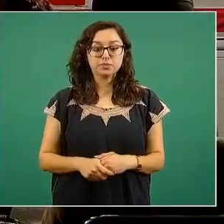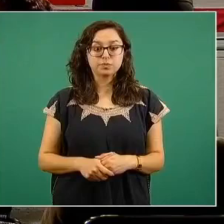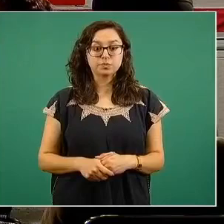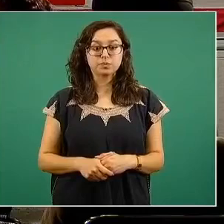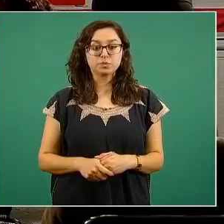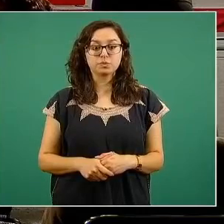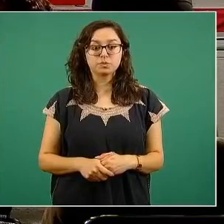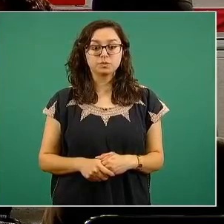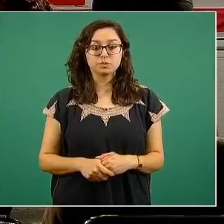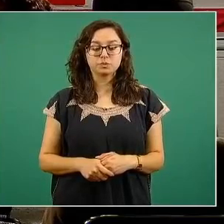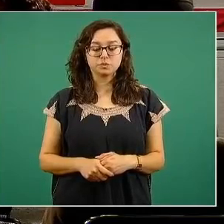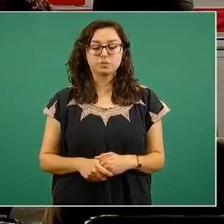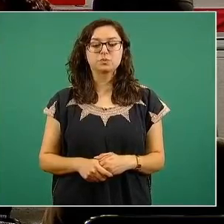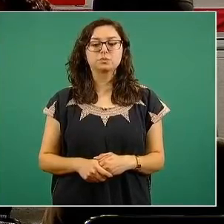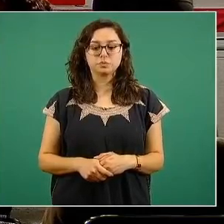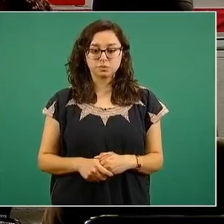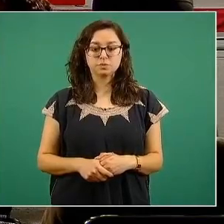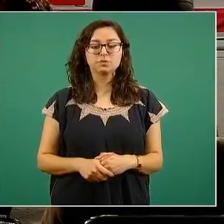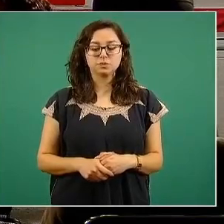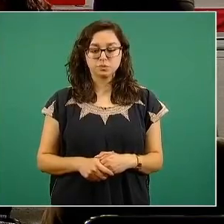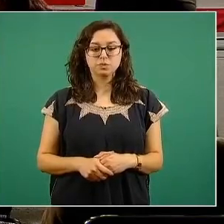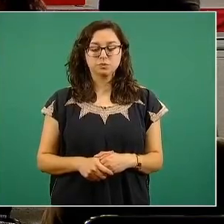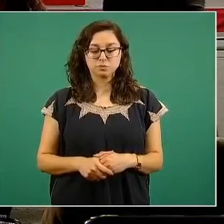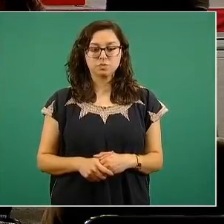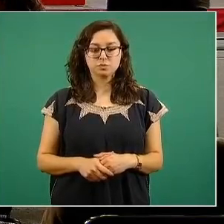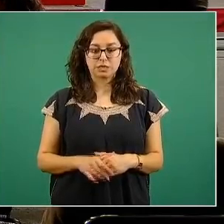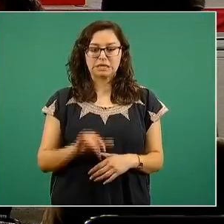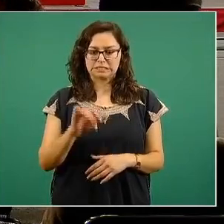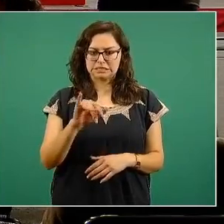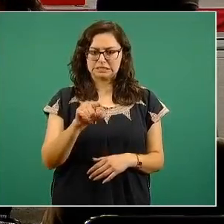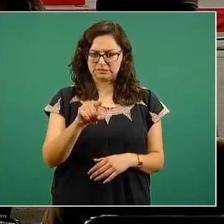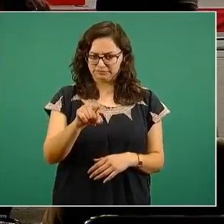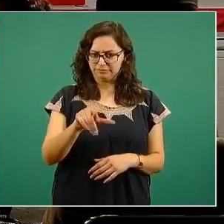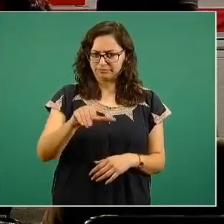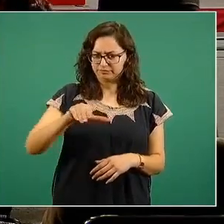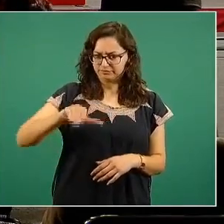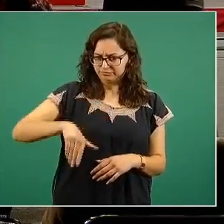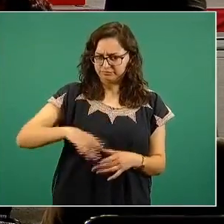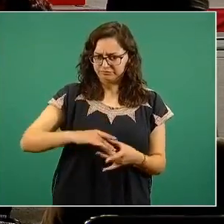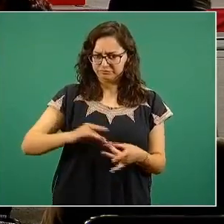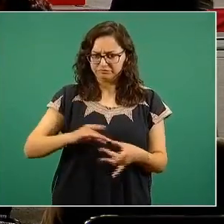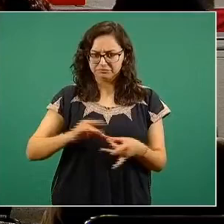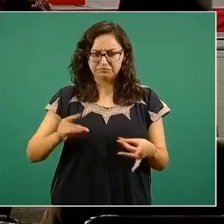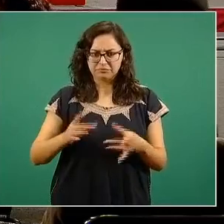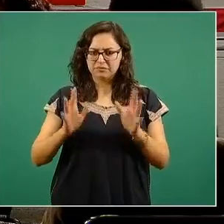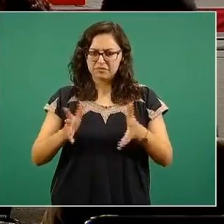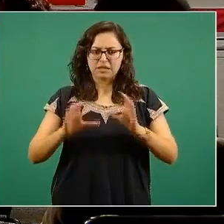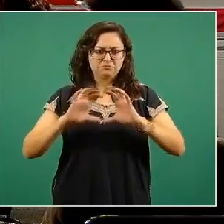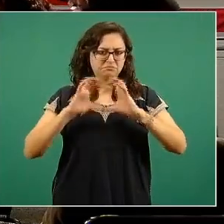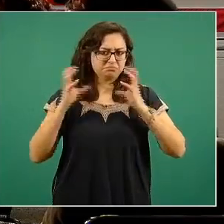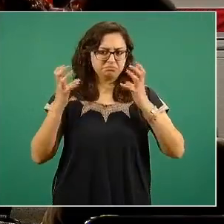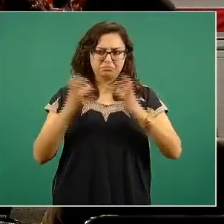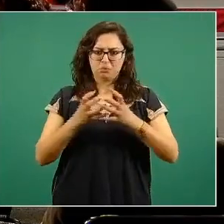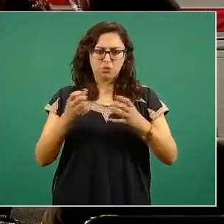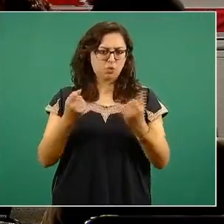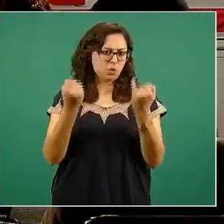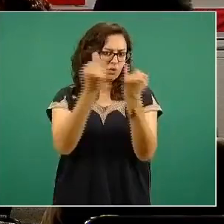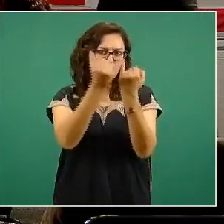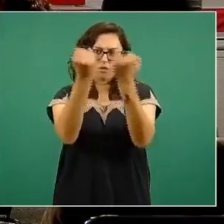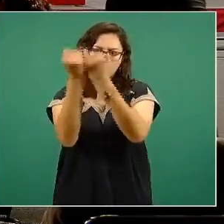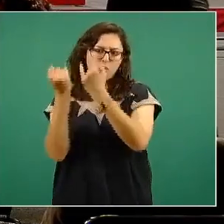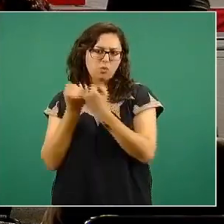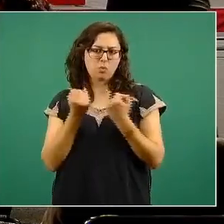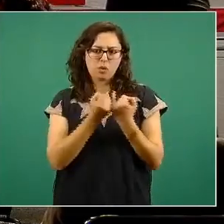fenómeno notorio en el mundo entero, el que usted comenta, lo hemos platicado varias veces a lo largo de 2020, lo platicamos,